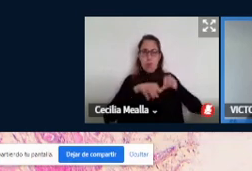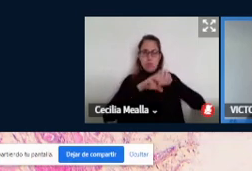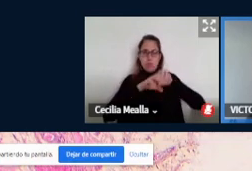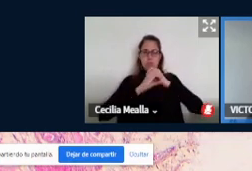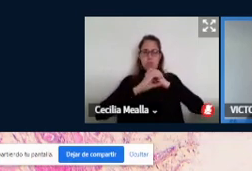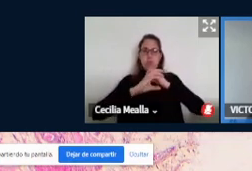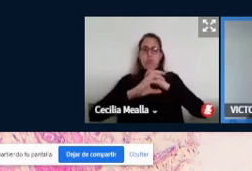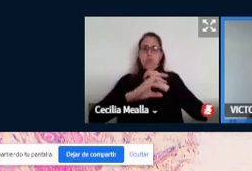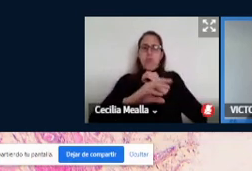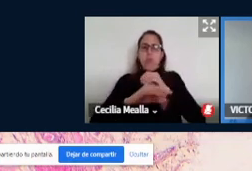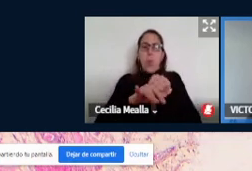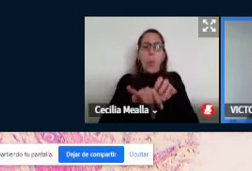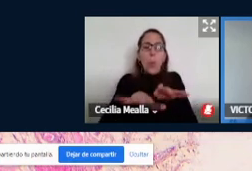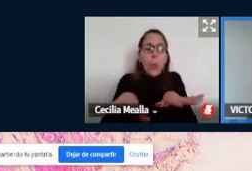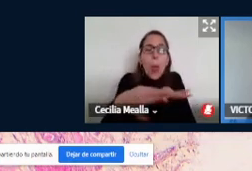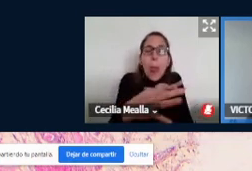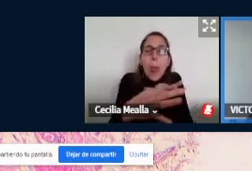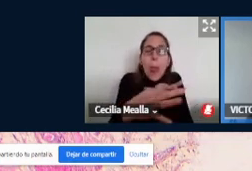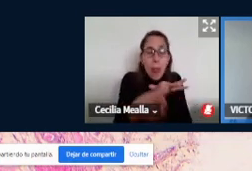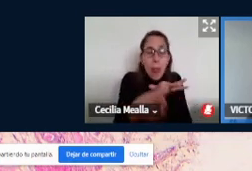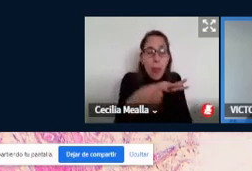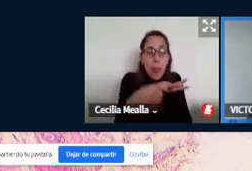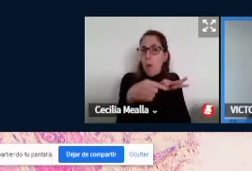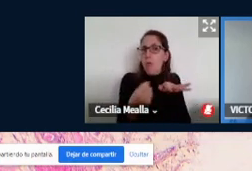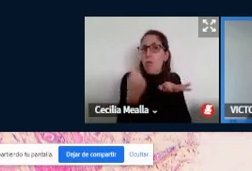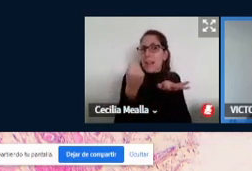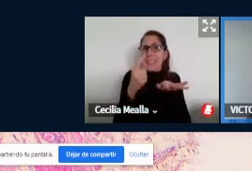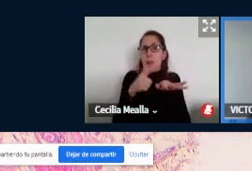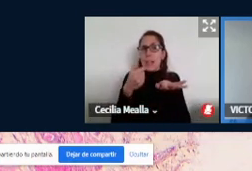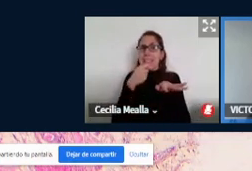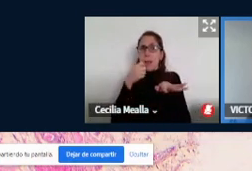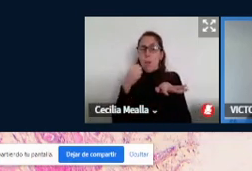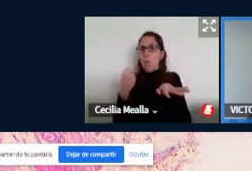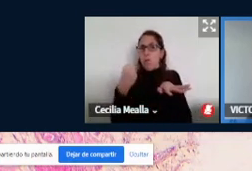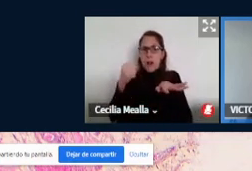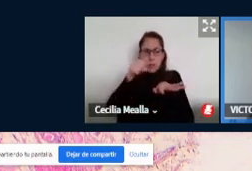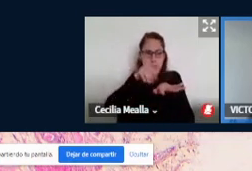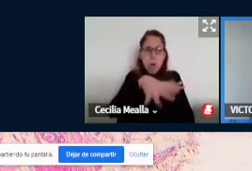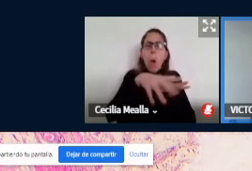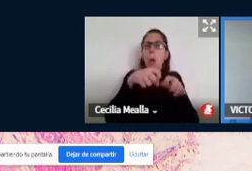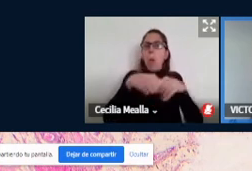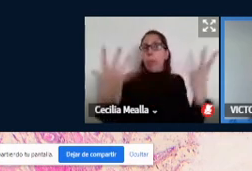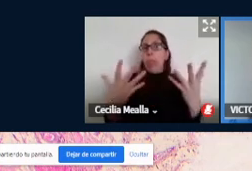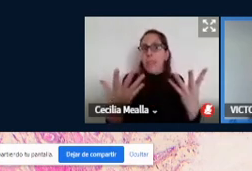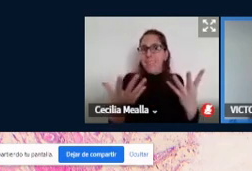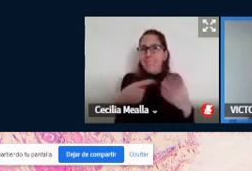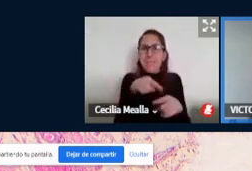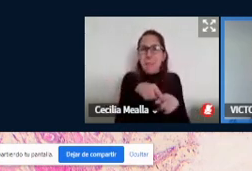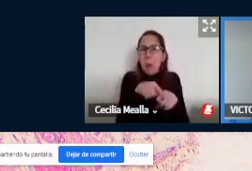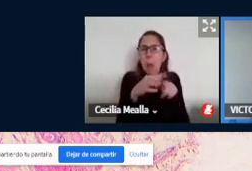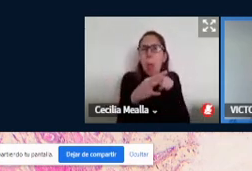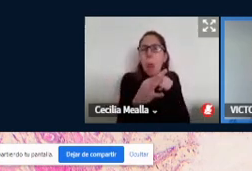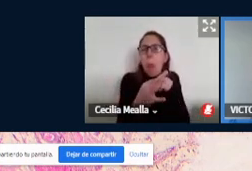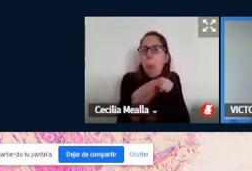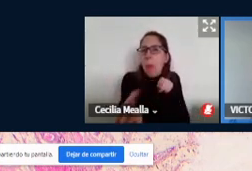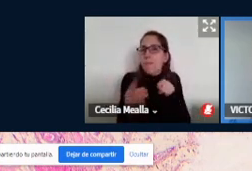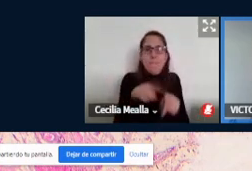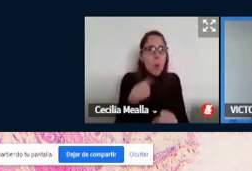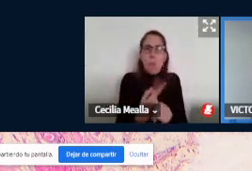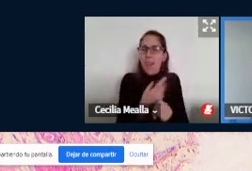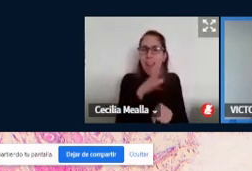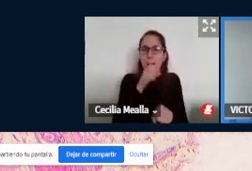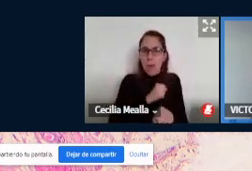del corazón explota todo, tal cual, porque no tienen esa resistencia, Mateo, a esa resistencia a la presión,